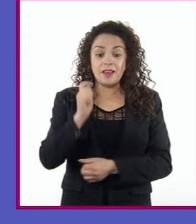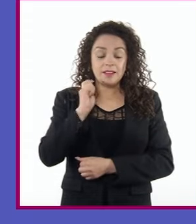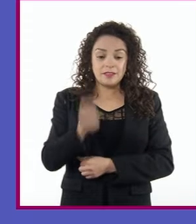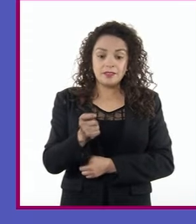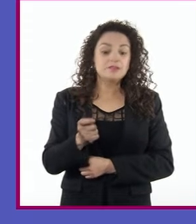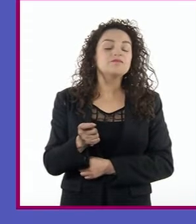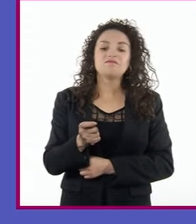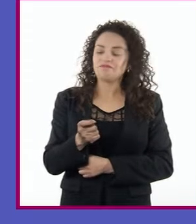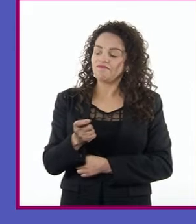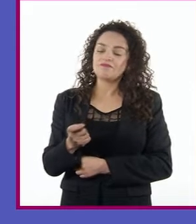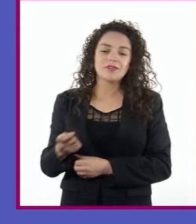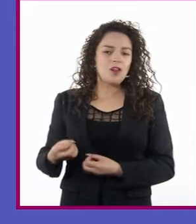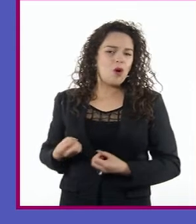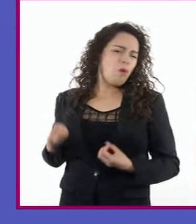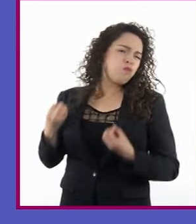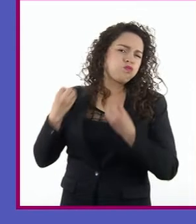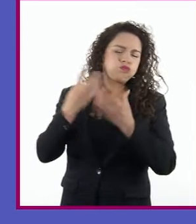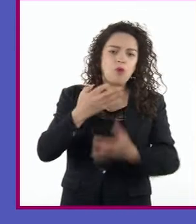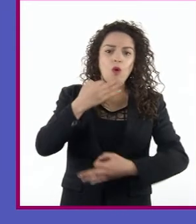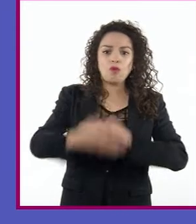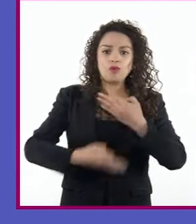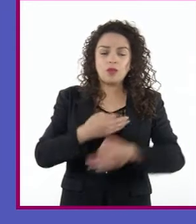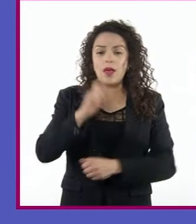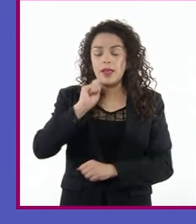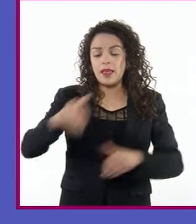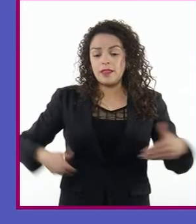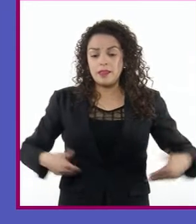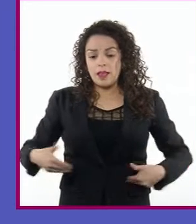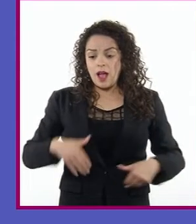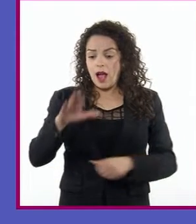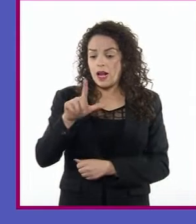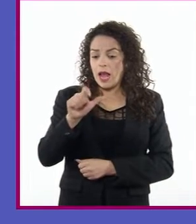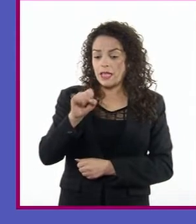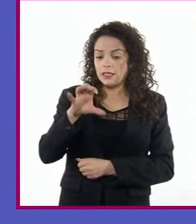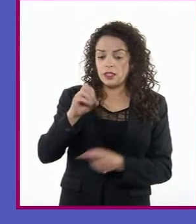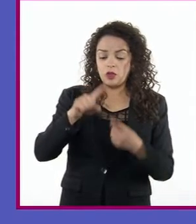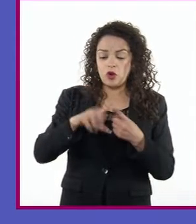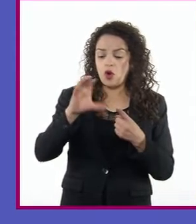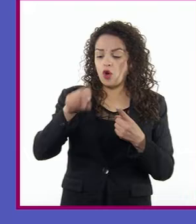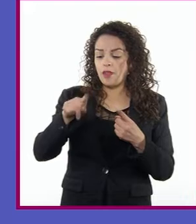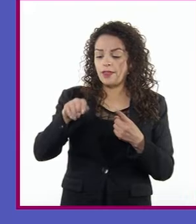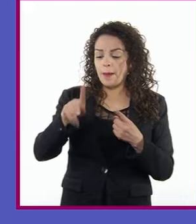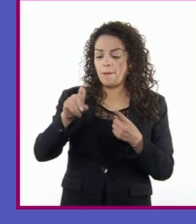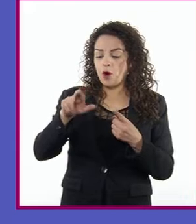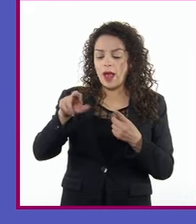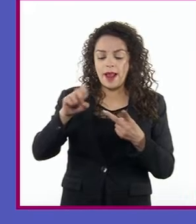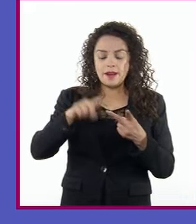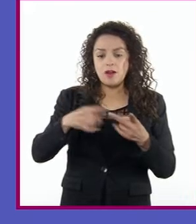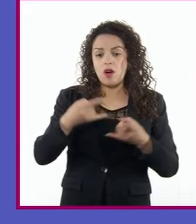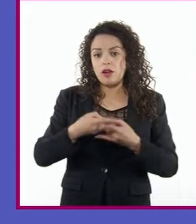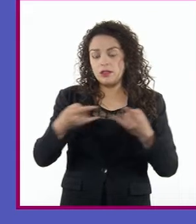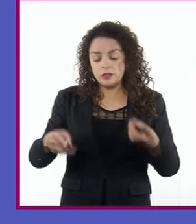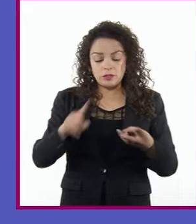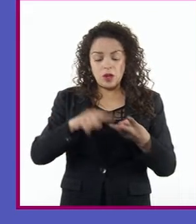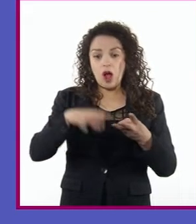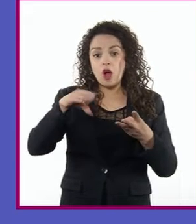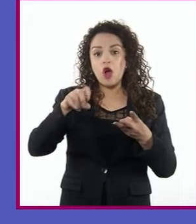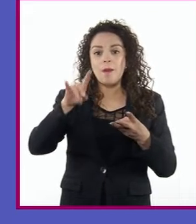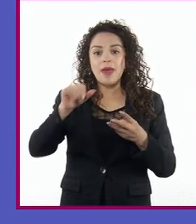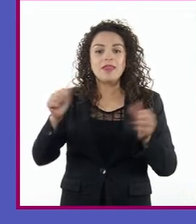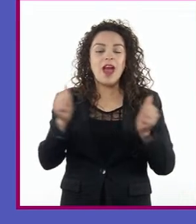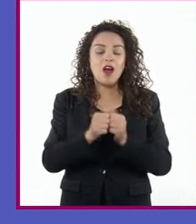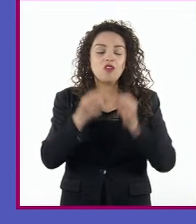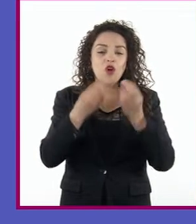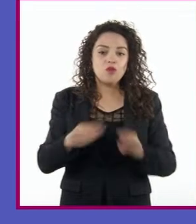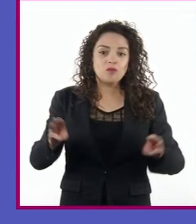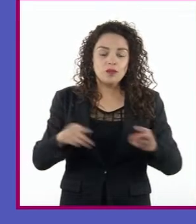entrega, abarcando así desde teatro clásico, contemporáneo, histórico, comedia musical, teatro de contenido social,